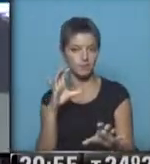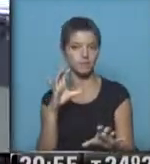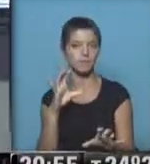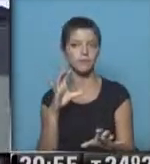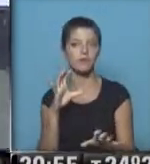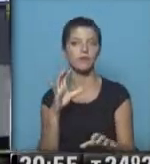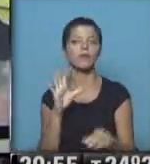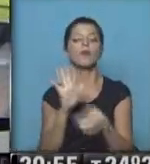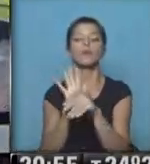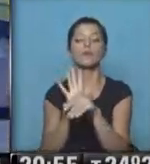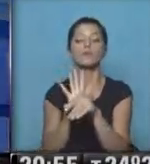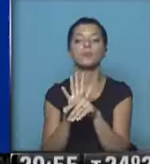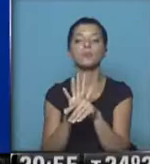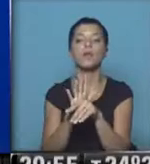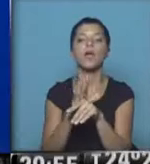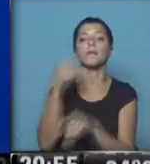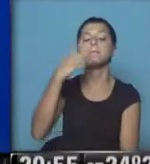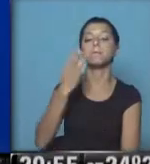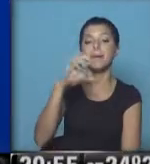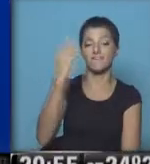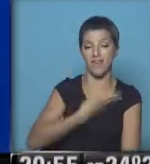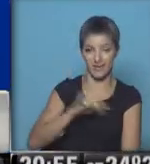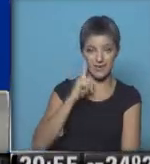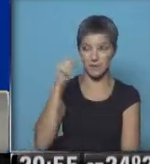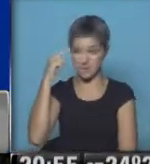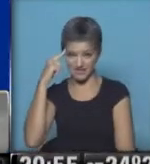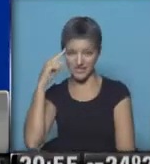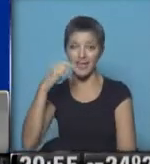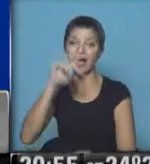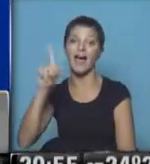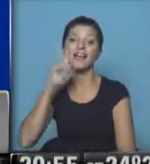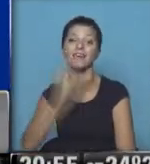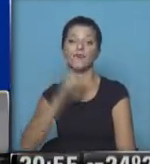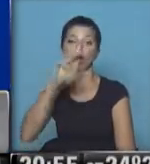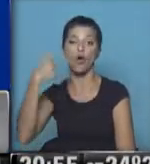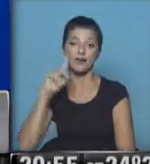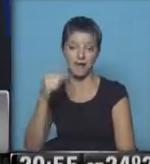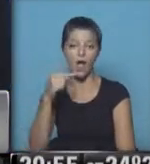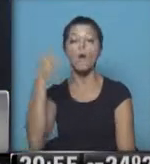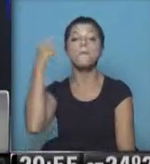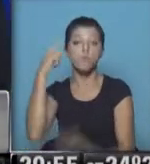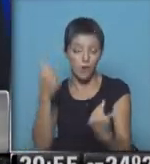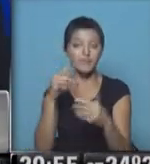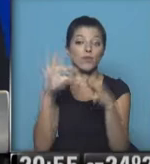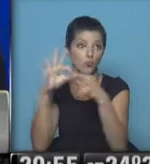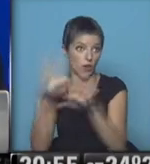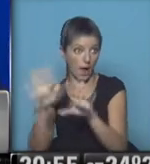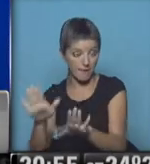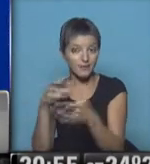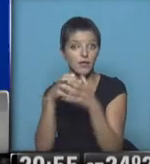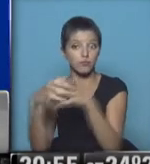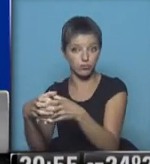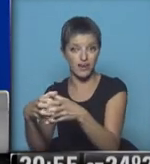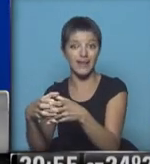juego con el producto bruto interno y se piensa en california se lo considera que podría ser si fuera un estado independiente el